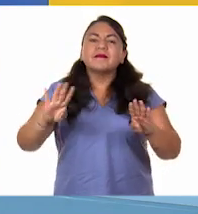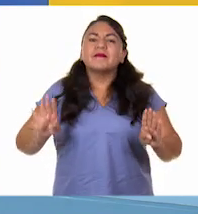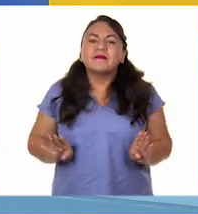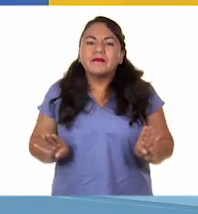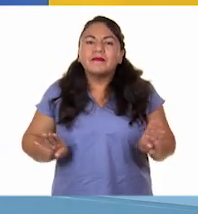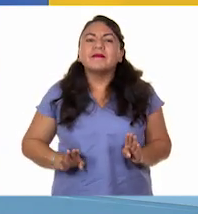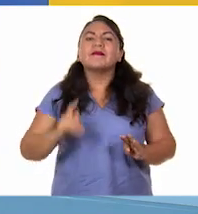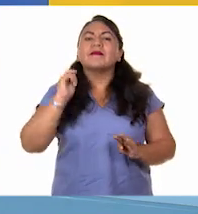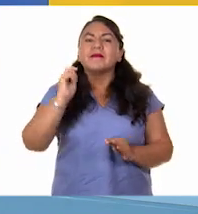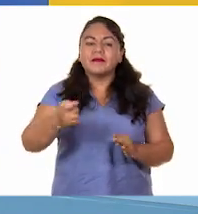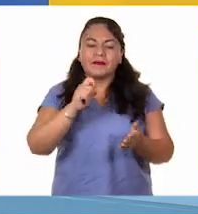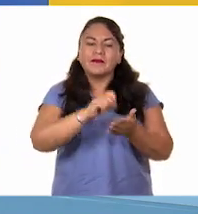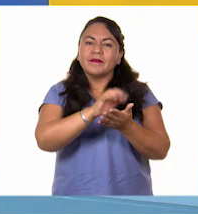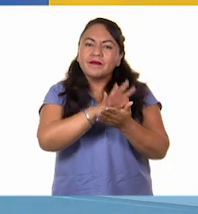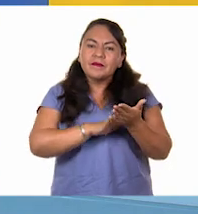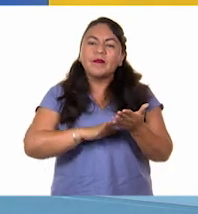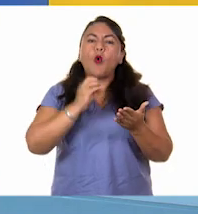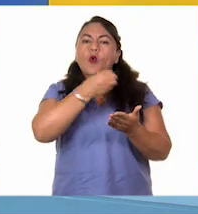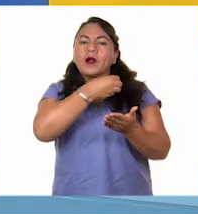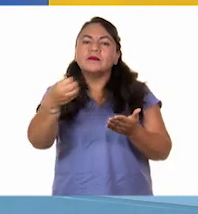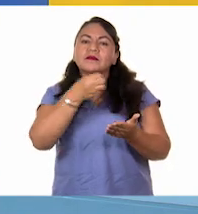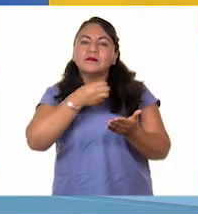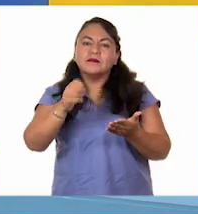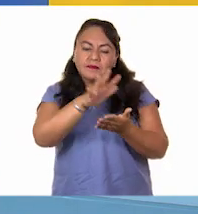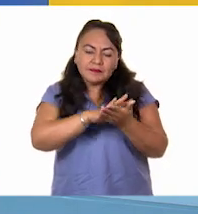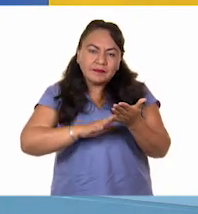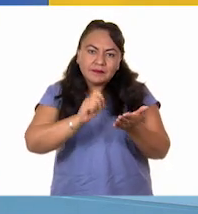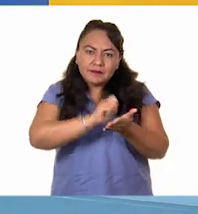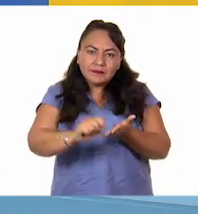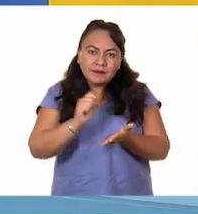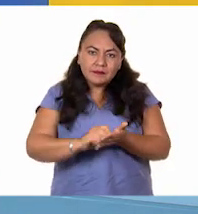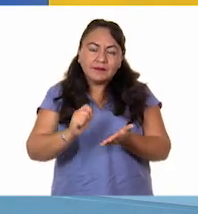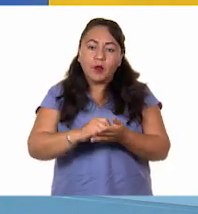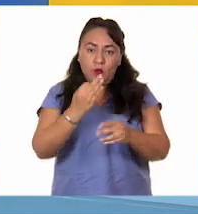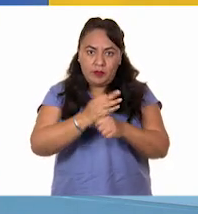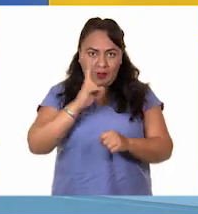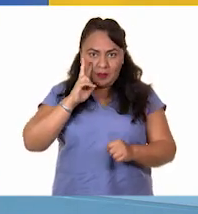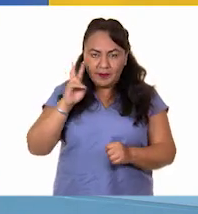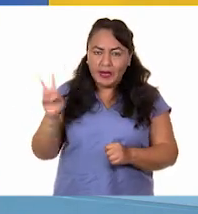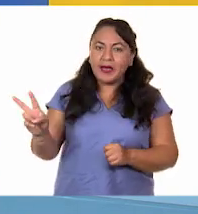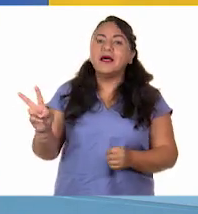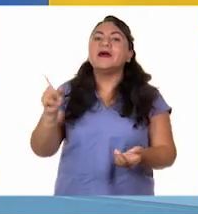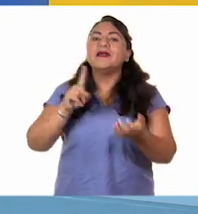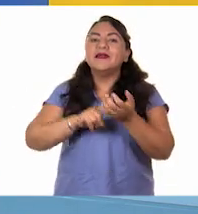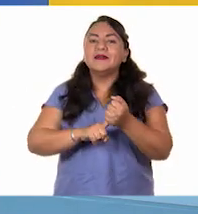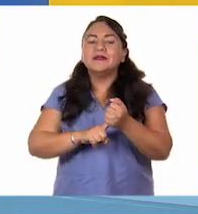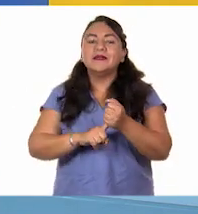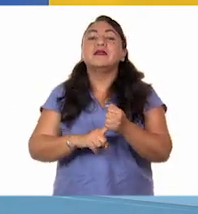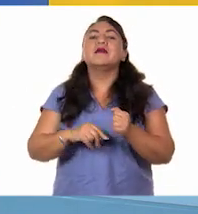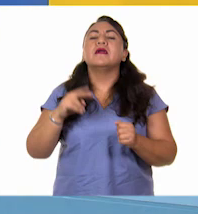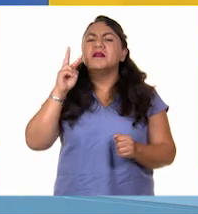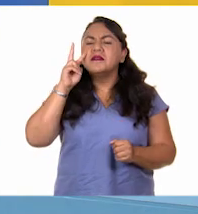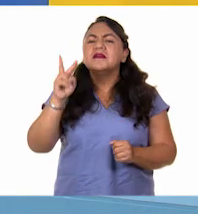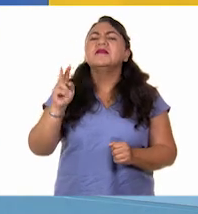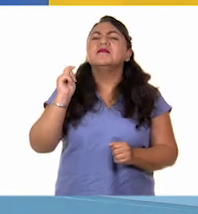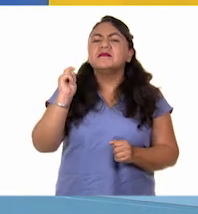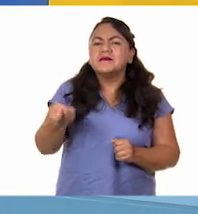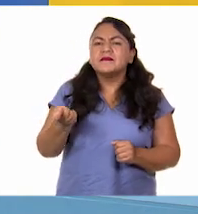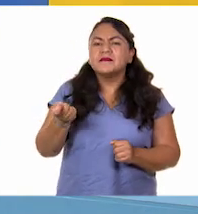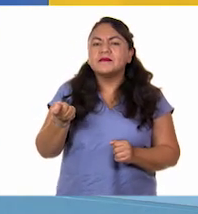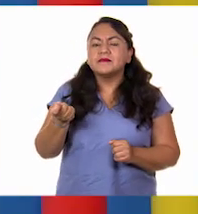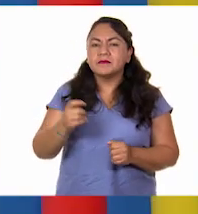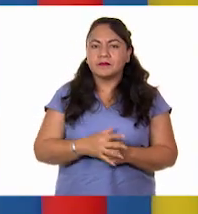lenguaje y de organización textual que vamos a considerar. A ver, ¿en qué elementos de un texto centran ustedes la